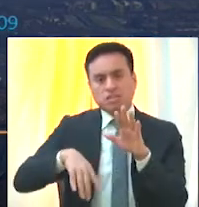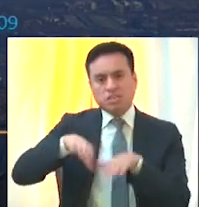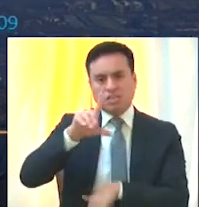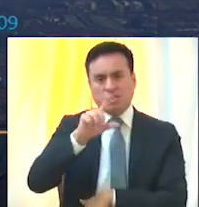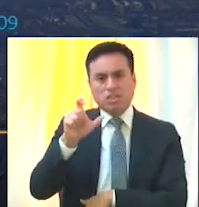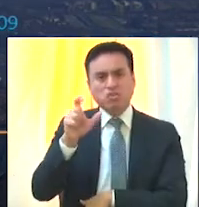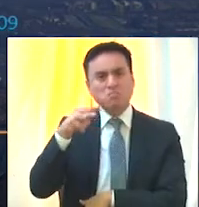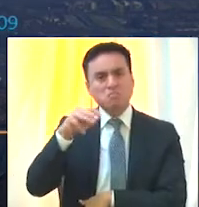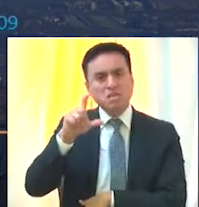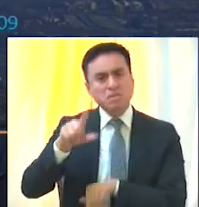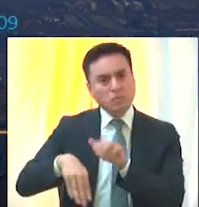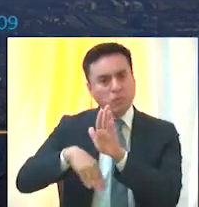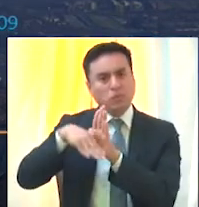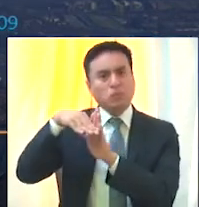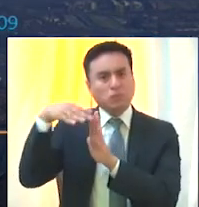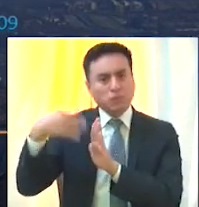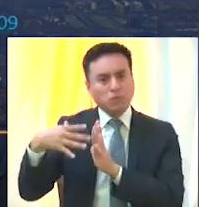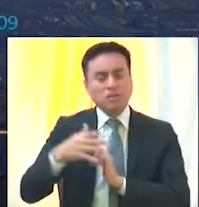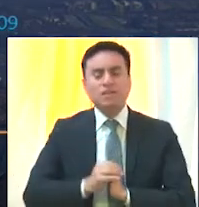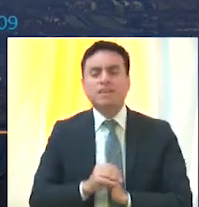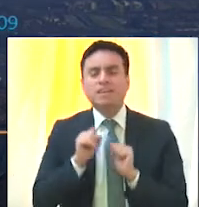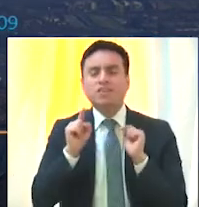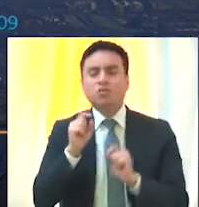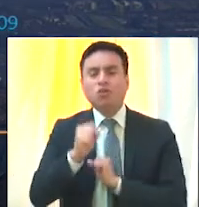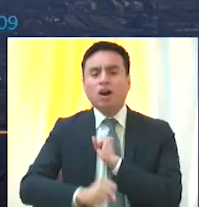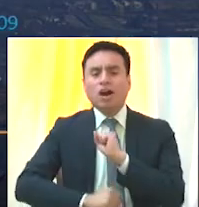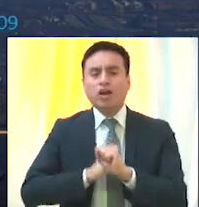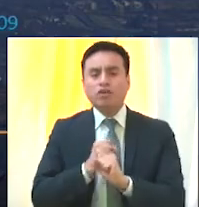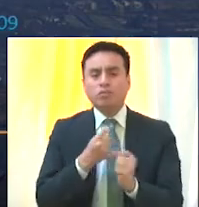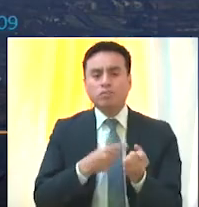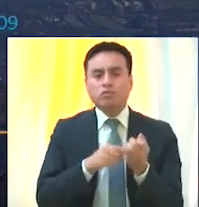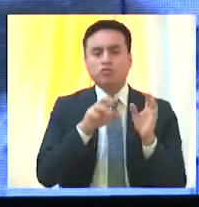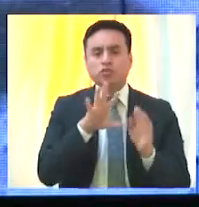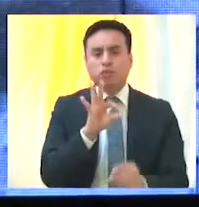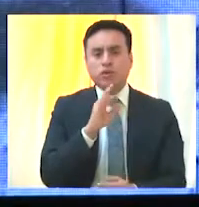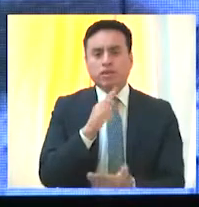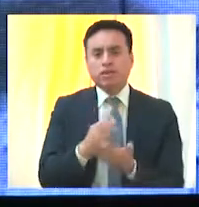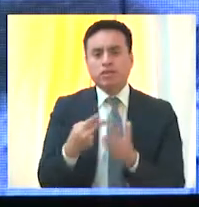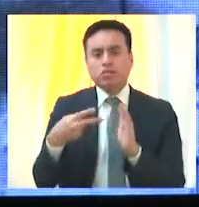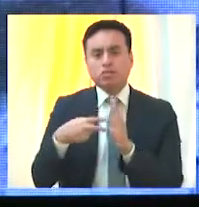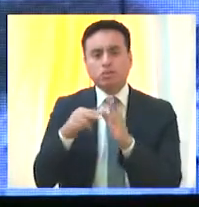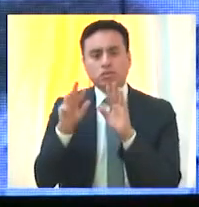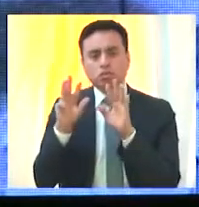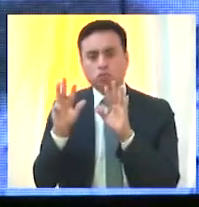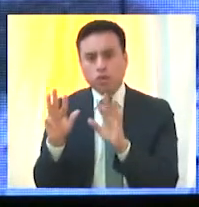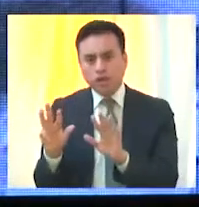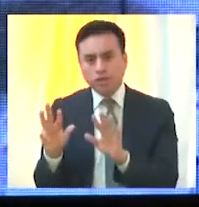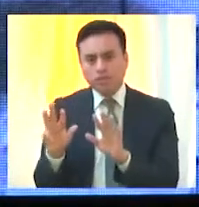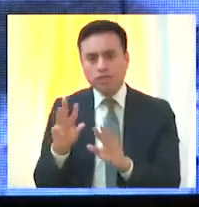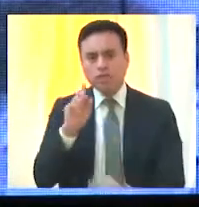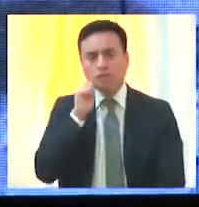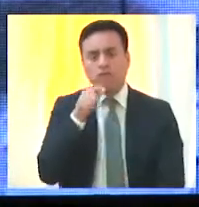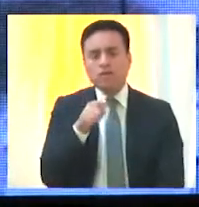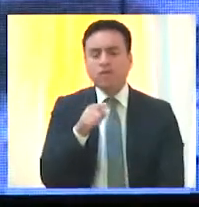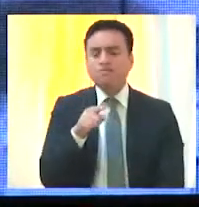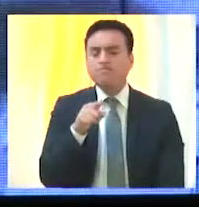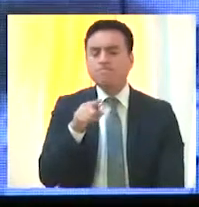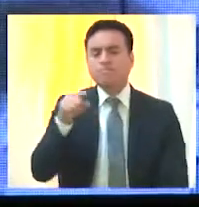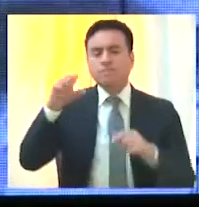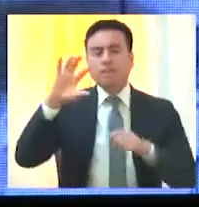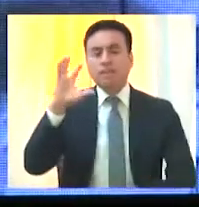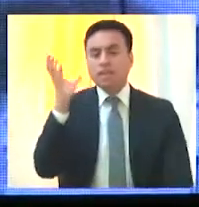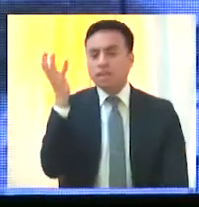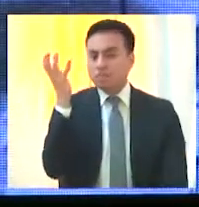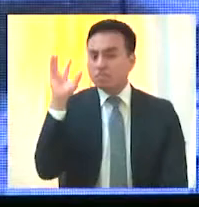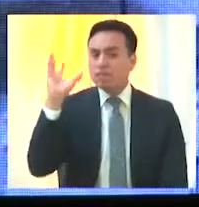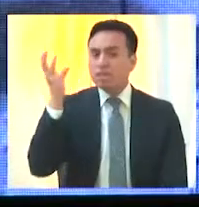700 milímetros. Fíjense que estos son los años entre 1950 y el 2009. Eso configura, por supuesto, un clima que